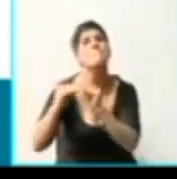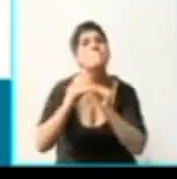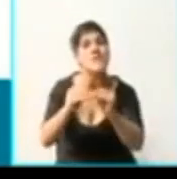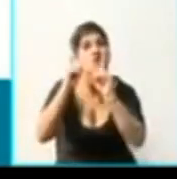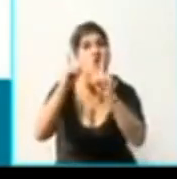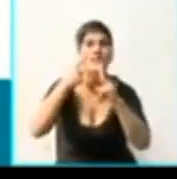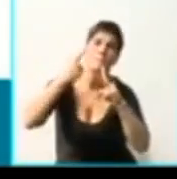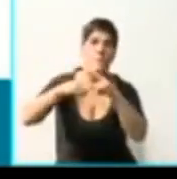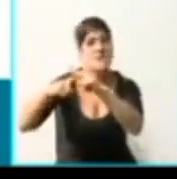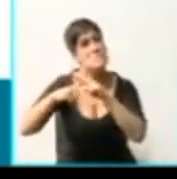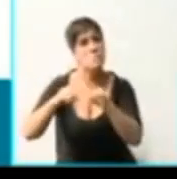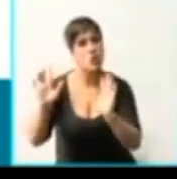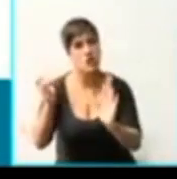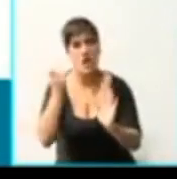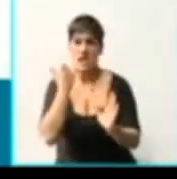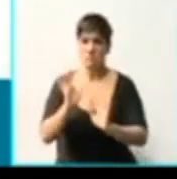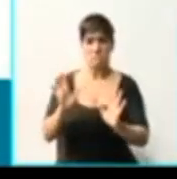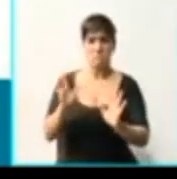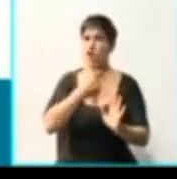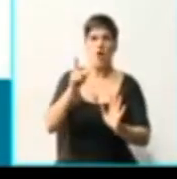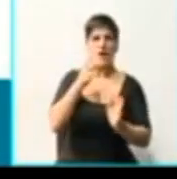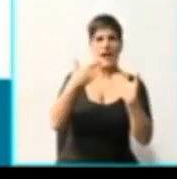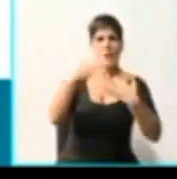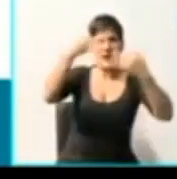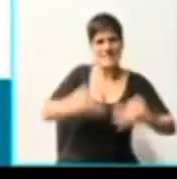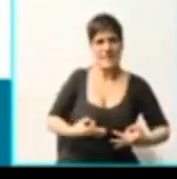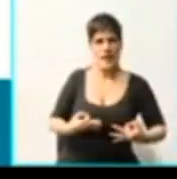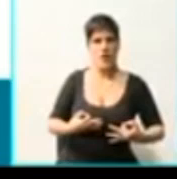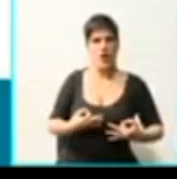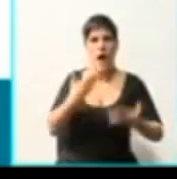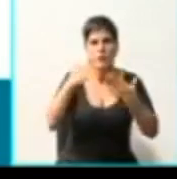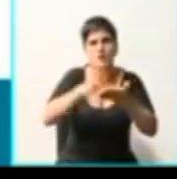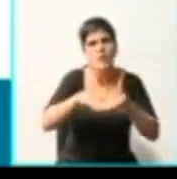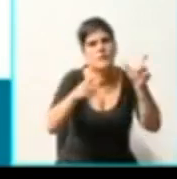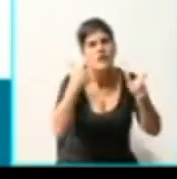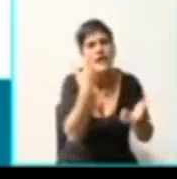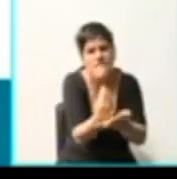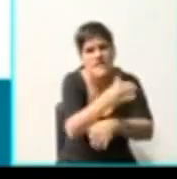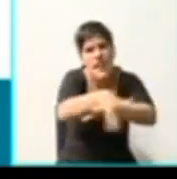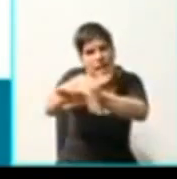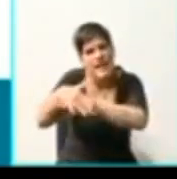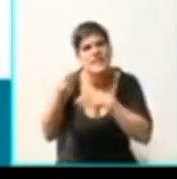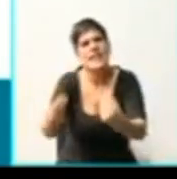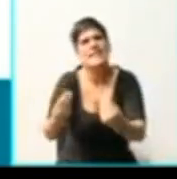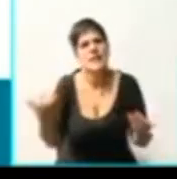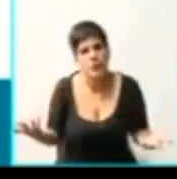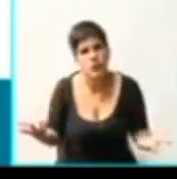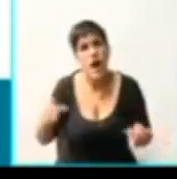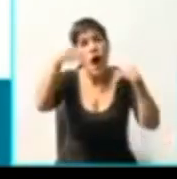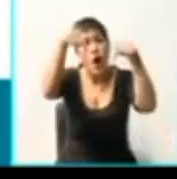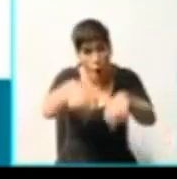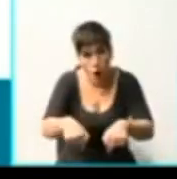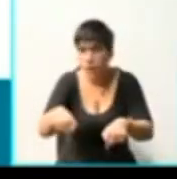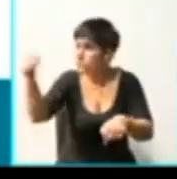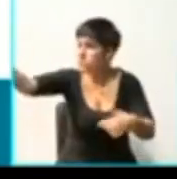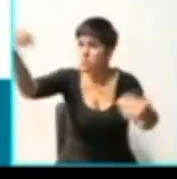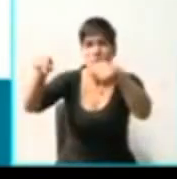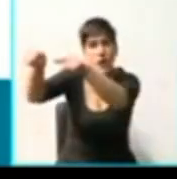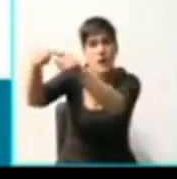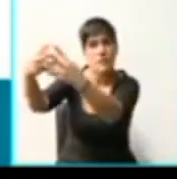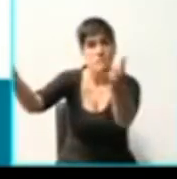se pudiese discutir en serio qué hacer con la gente que vive en la calle, qué hacer con los que hoy están